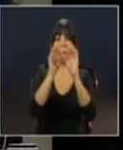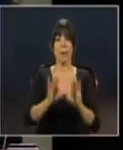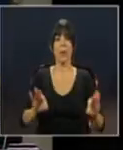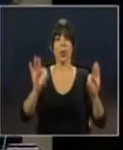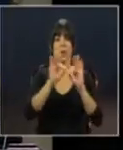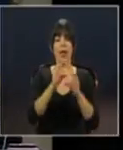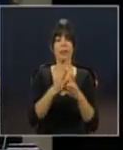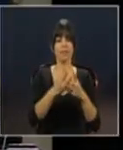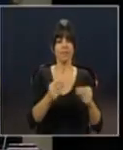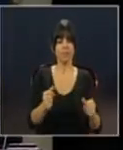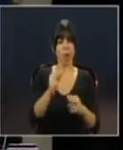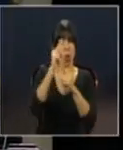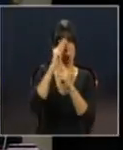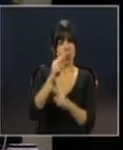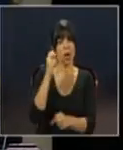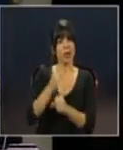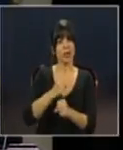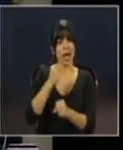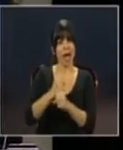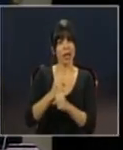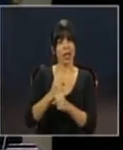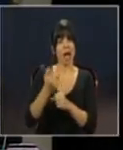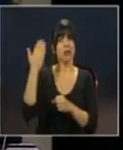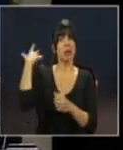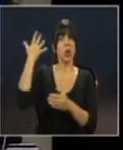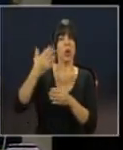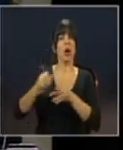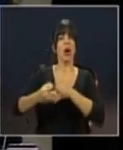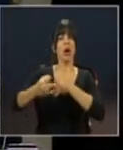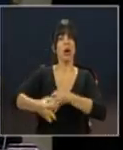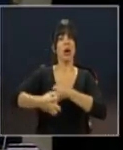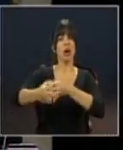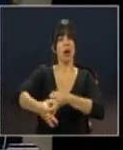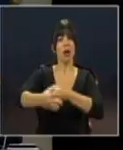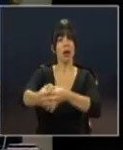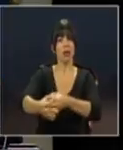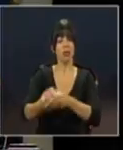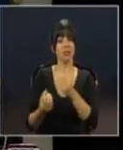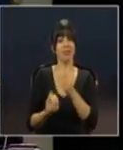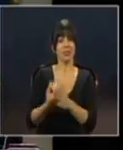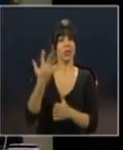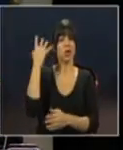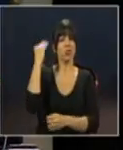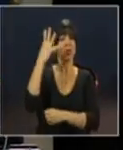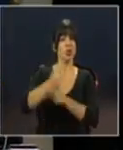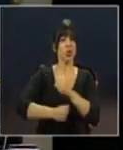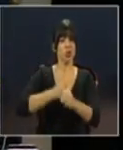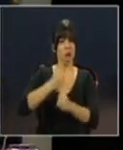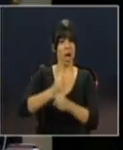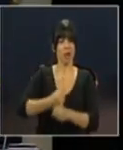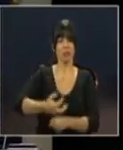resolver y honrar tareas largamente postergadas, que habiendo sido generadas muchos años atrás,